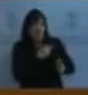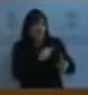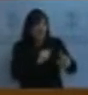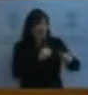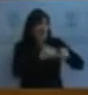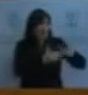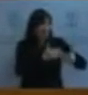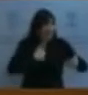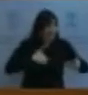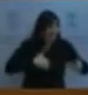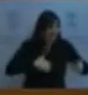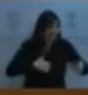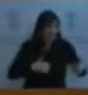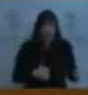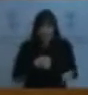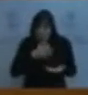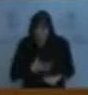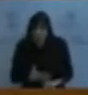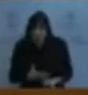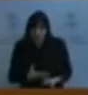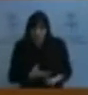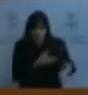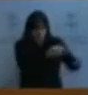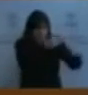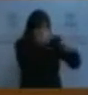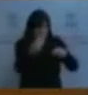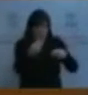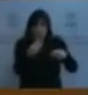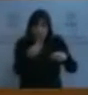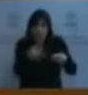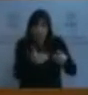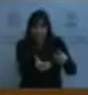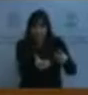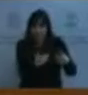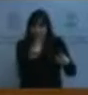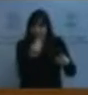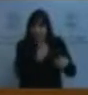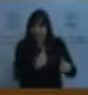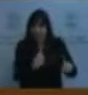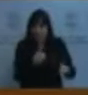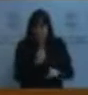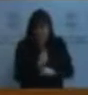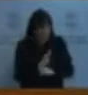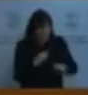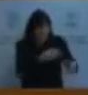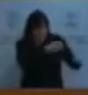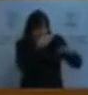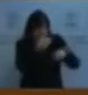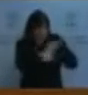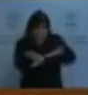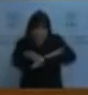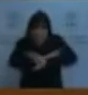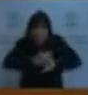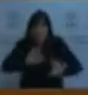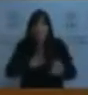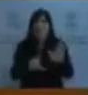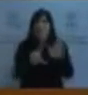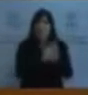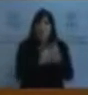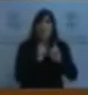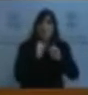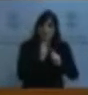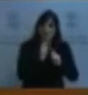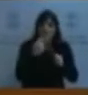está ni se la espera, ni ha entrado en la Cámara. Y es una ley que aporta seguridad jurídica, certidumbre a